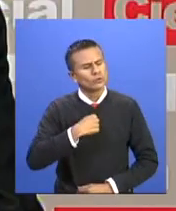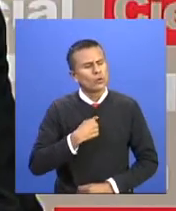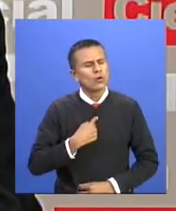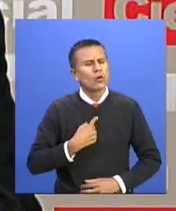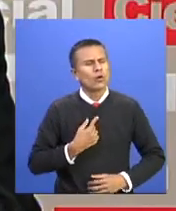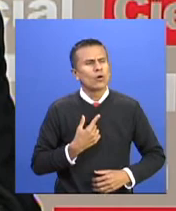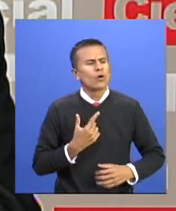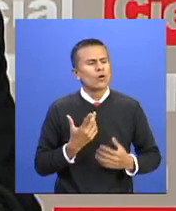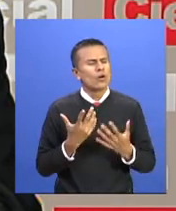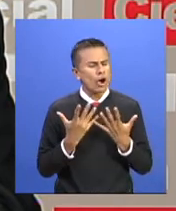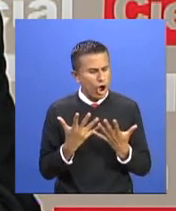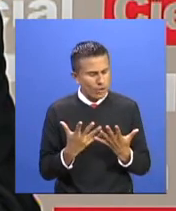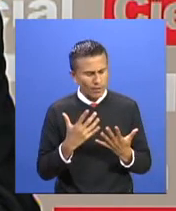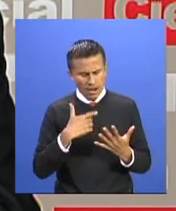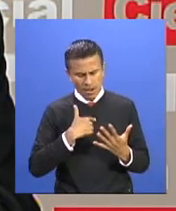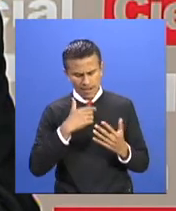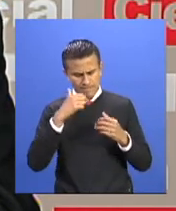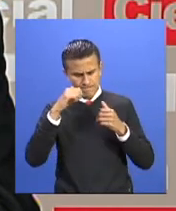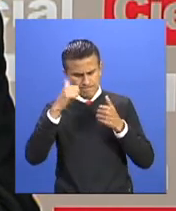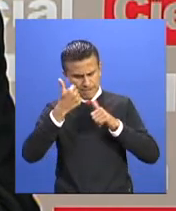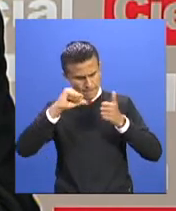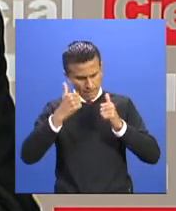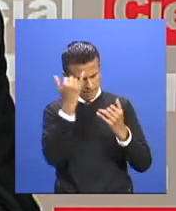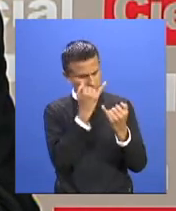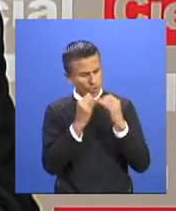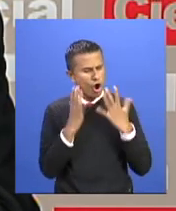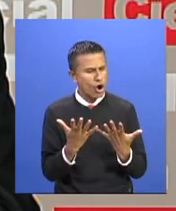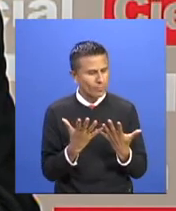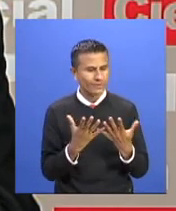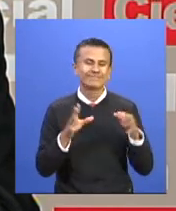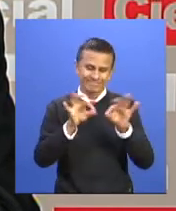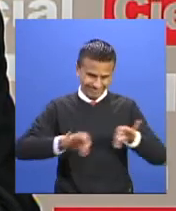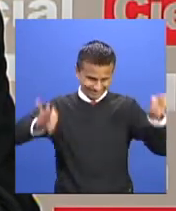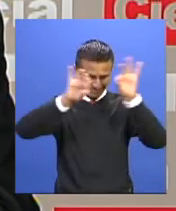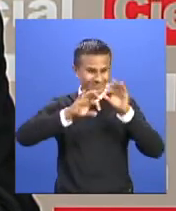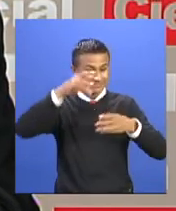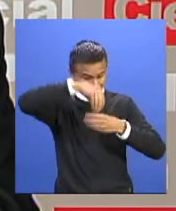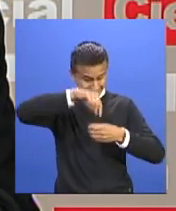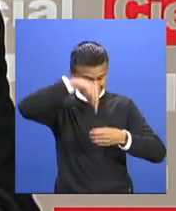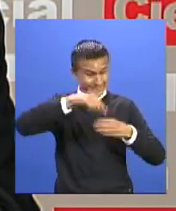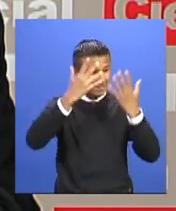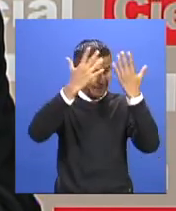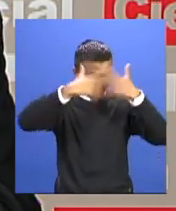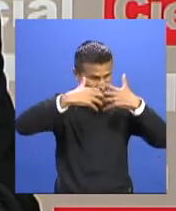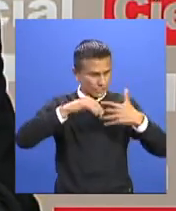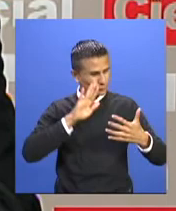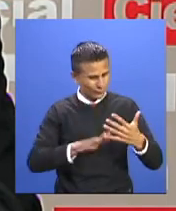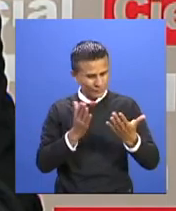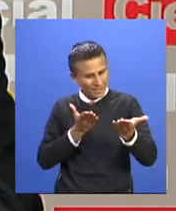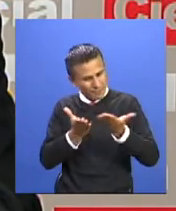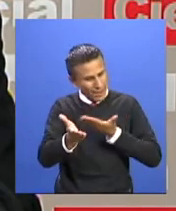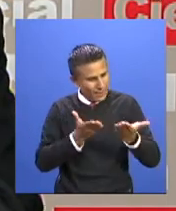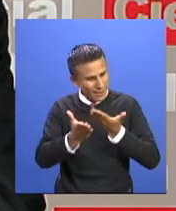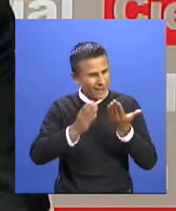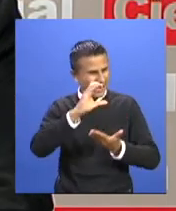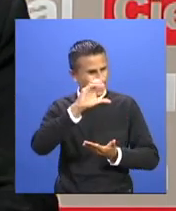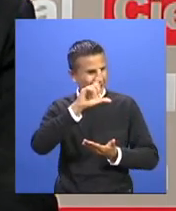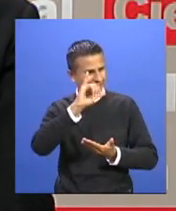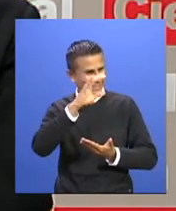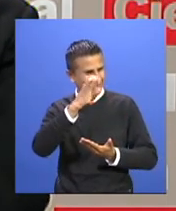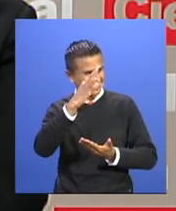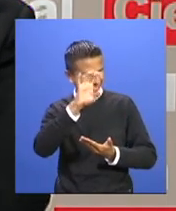darme cuenta cómo está mi reputación a través, por ejemplo, del área de servicio al cliente. Un área de estas, por ejemplo,